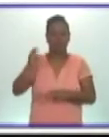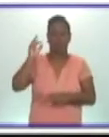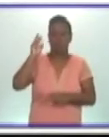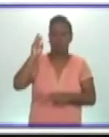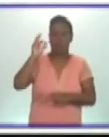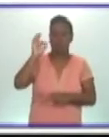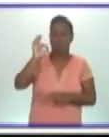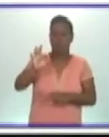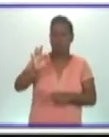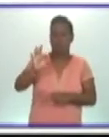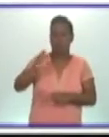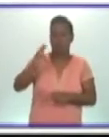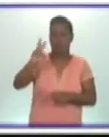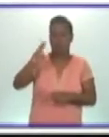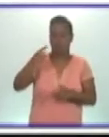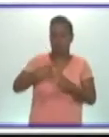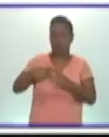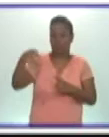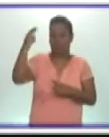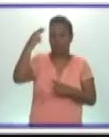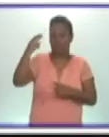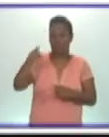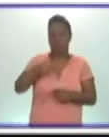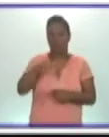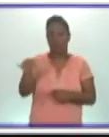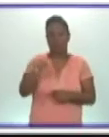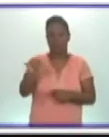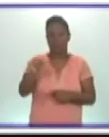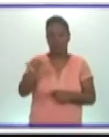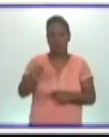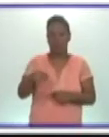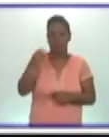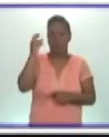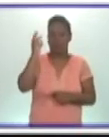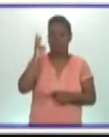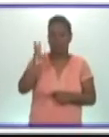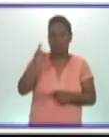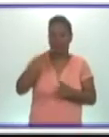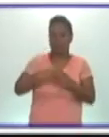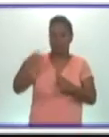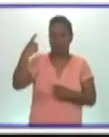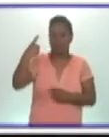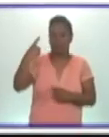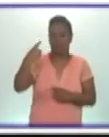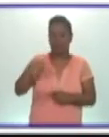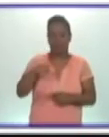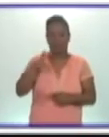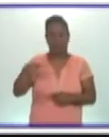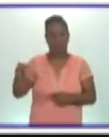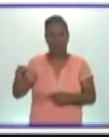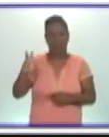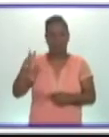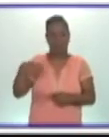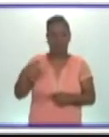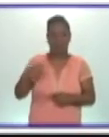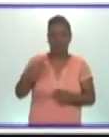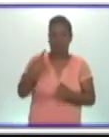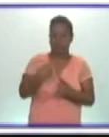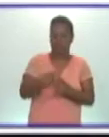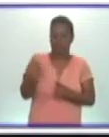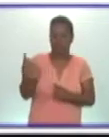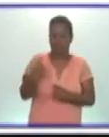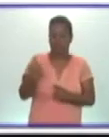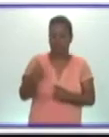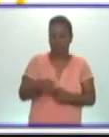las x, 3x menos 7x me da menos 4x y los números que no tienen ninguna literal al final, así